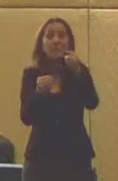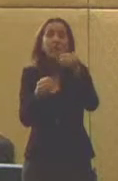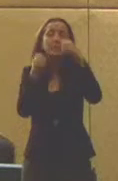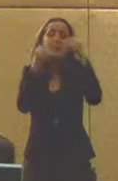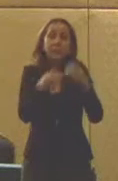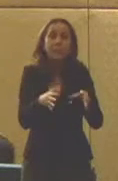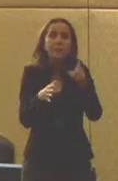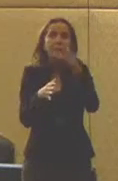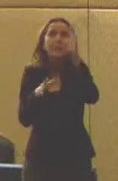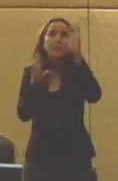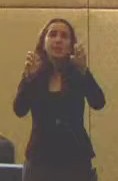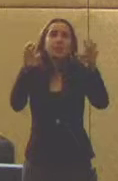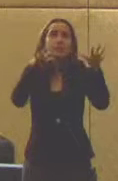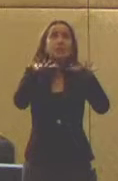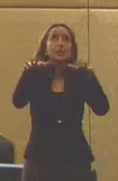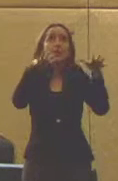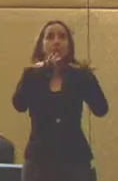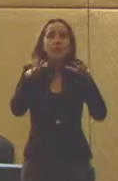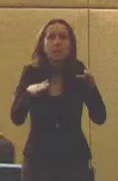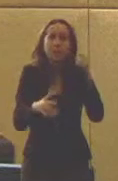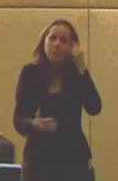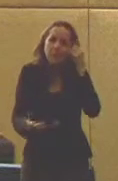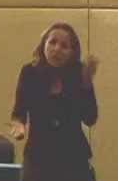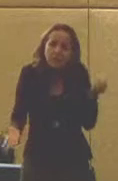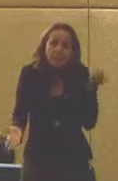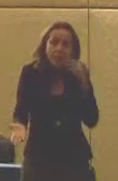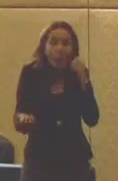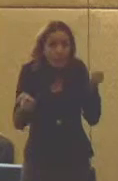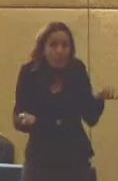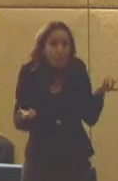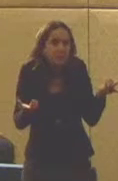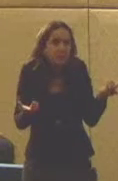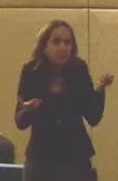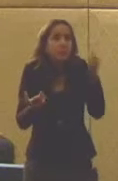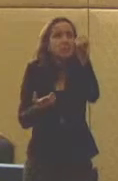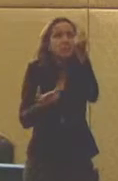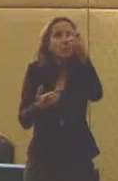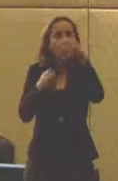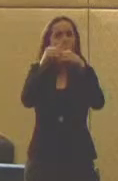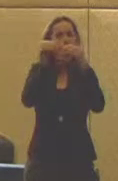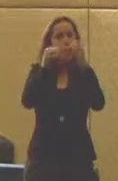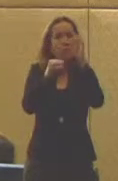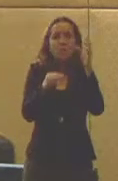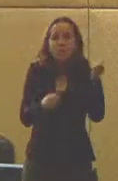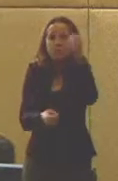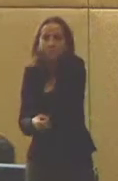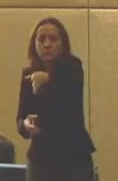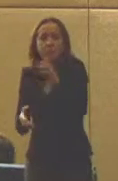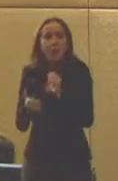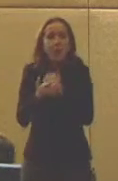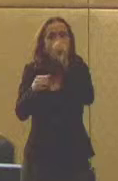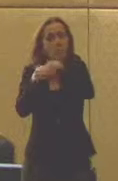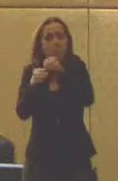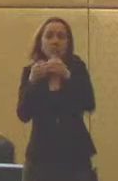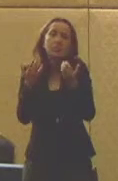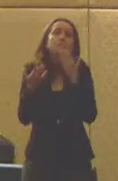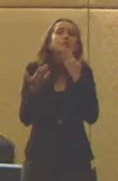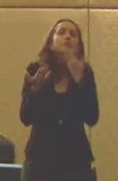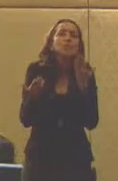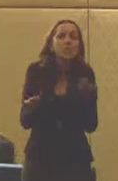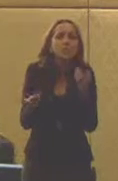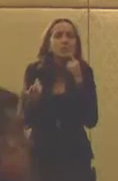decir, bueno, esto es un gran negocio, vale la pena invertir en esto. Lo que vamos a ver un poco más en esta presentación es si están